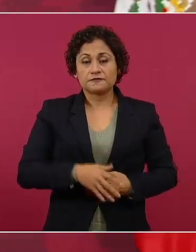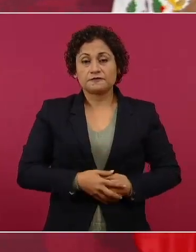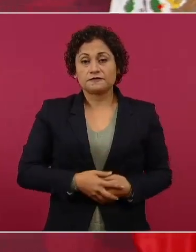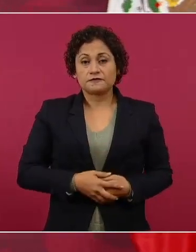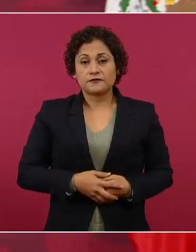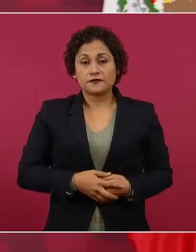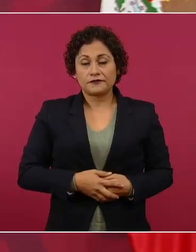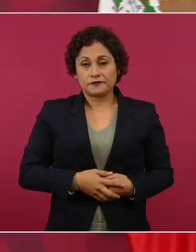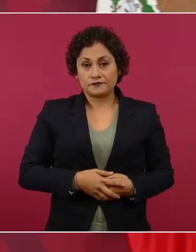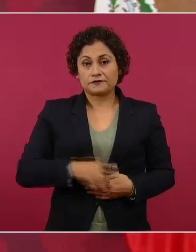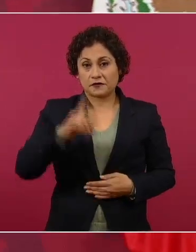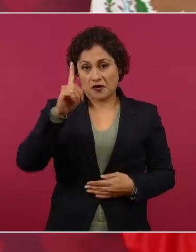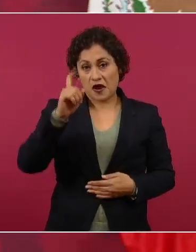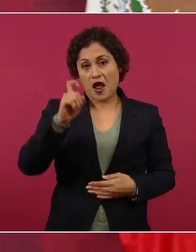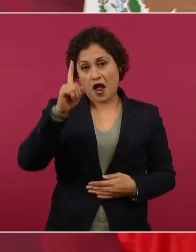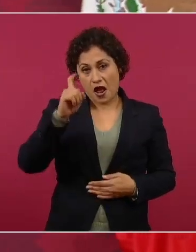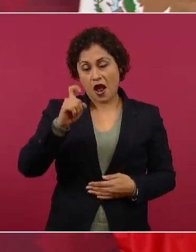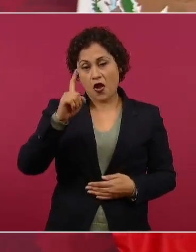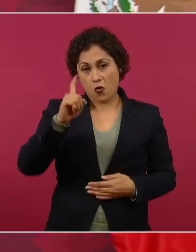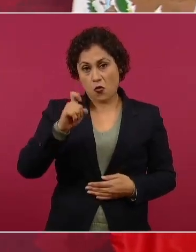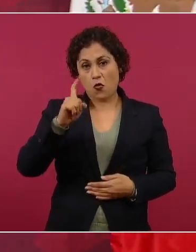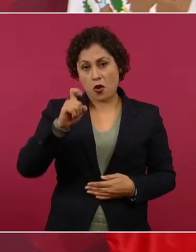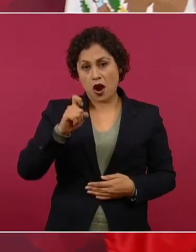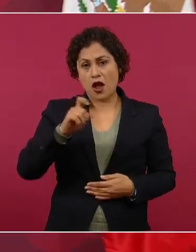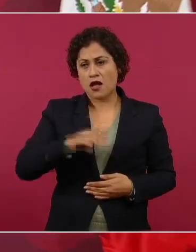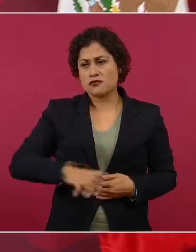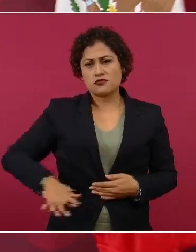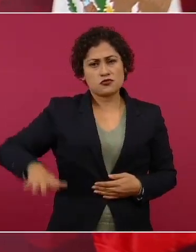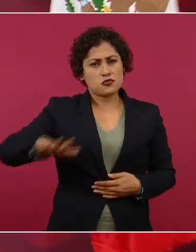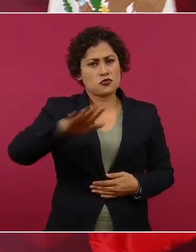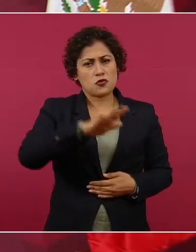se estaba llenando de agua, todo,